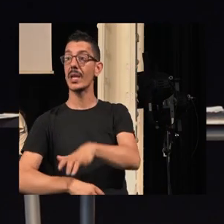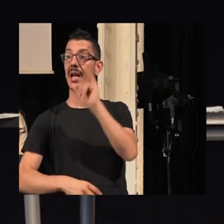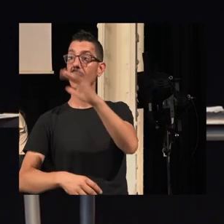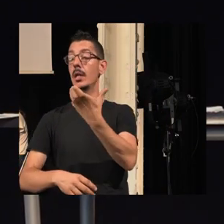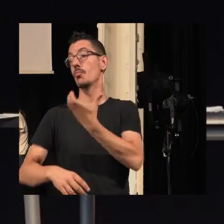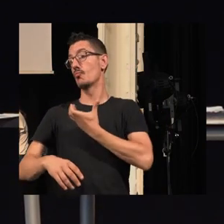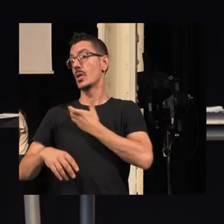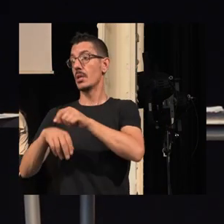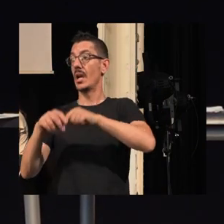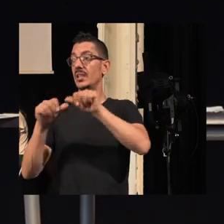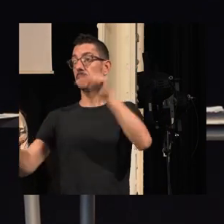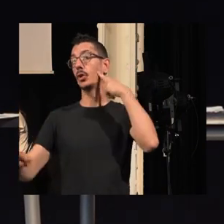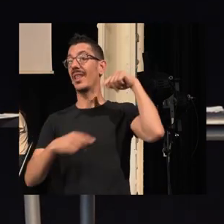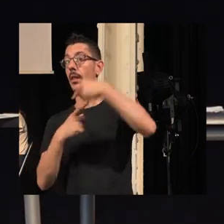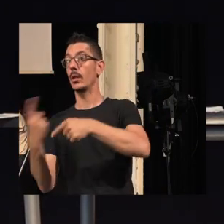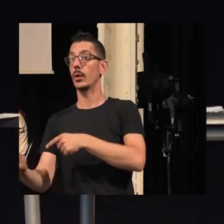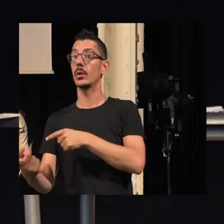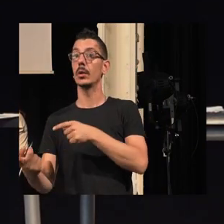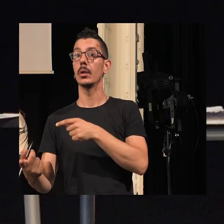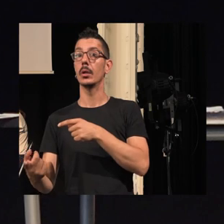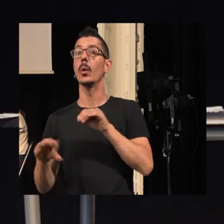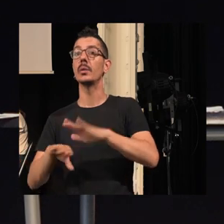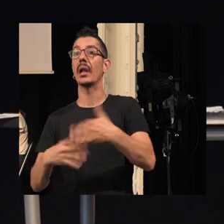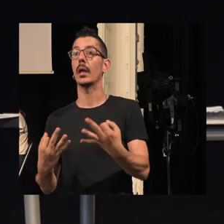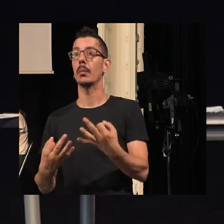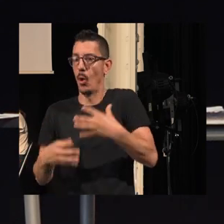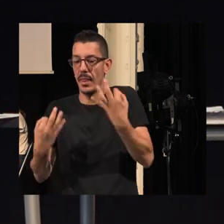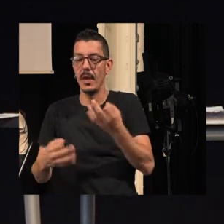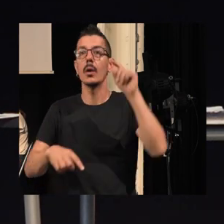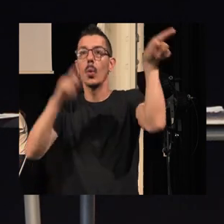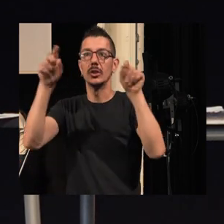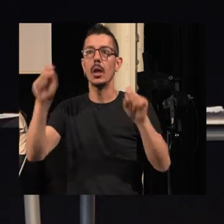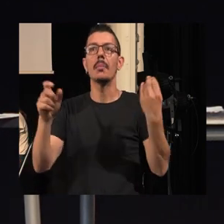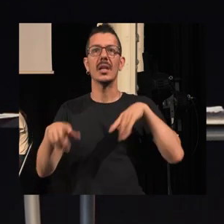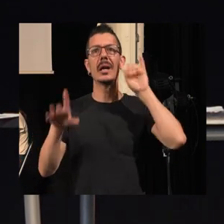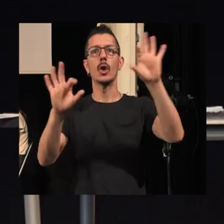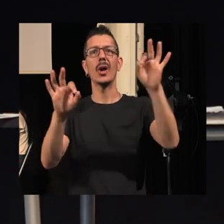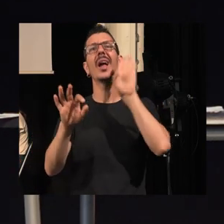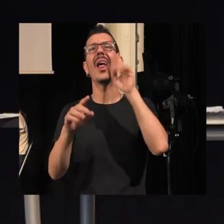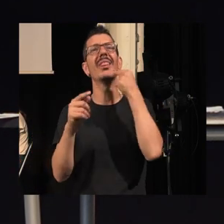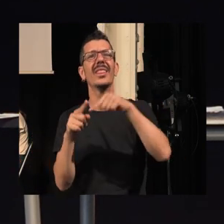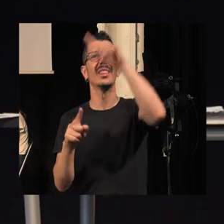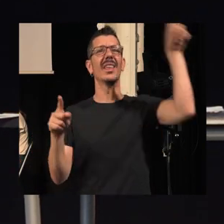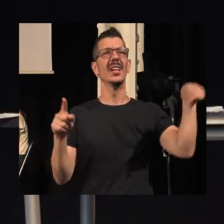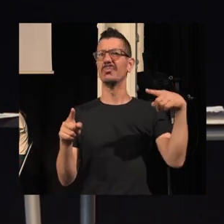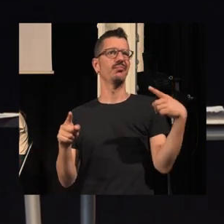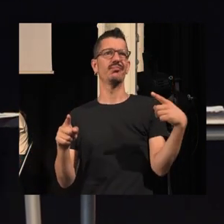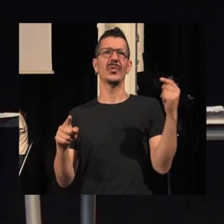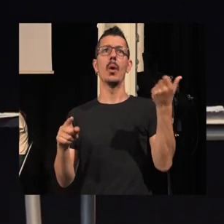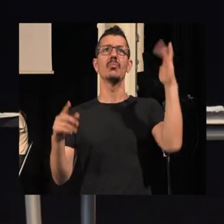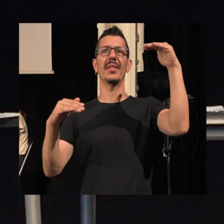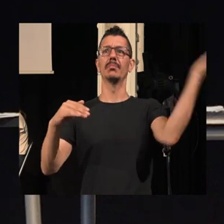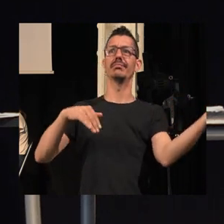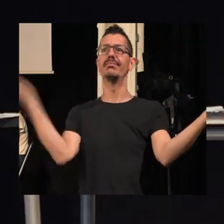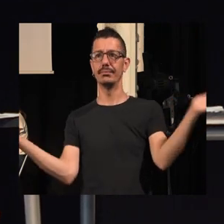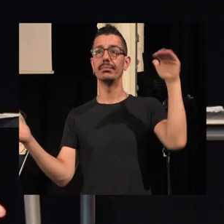su tradición están para cuestionar esas lógicas. Entonces, ahí tenemos un conflicto, el famoso conflicto